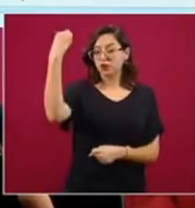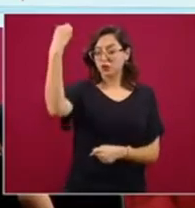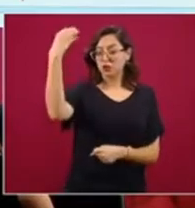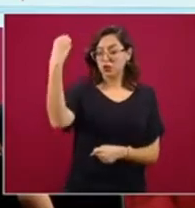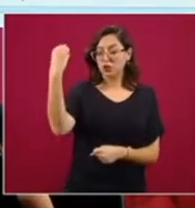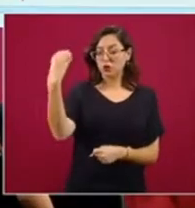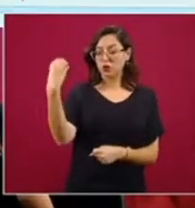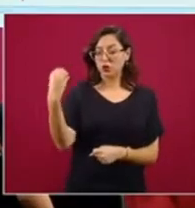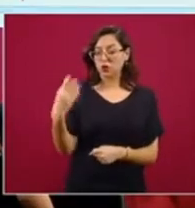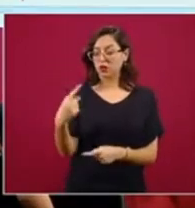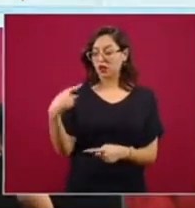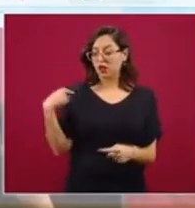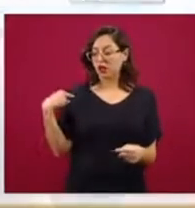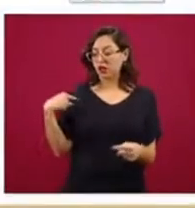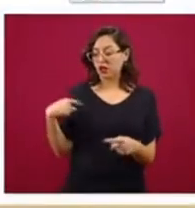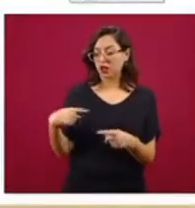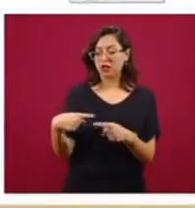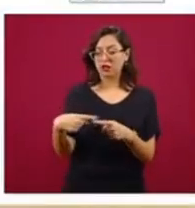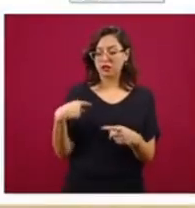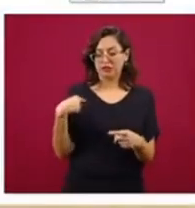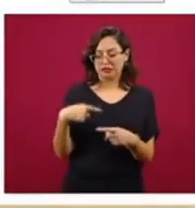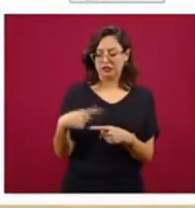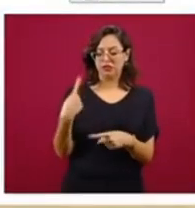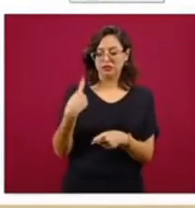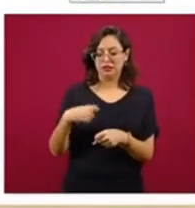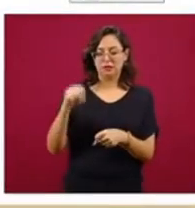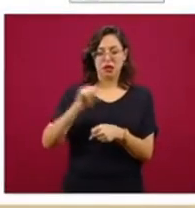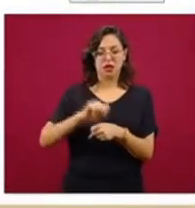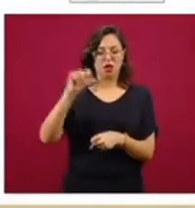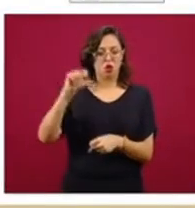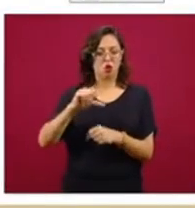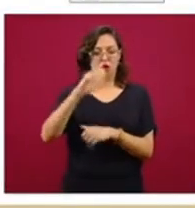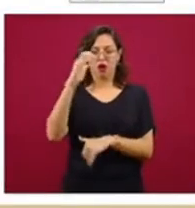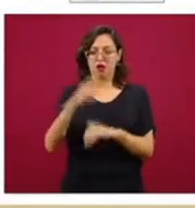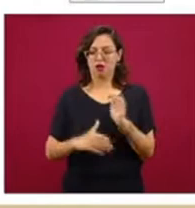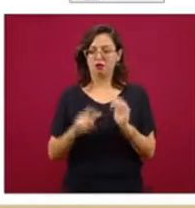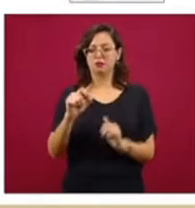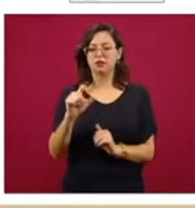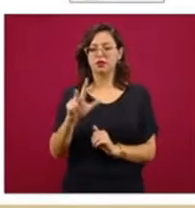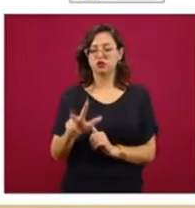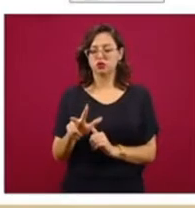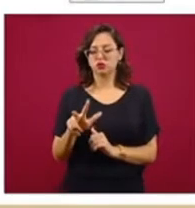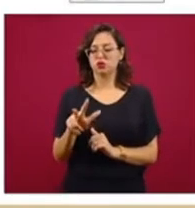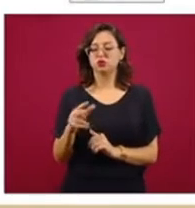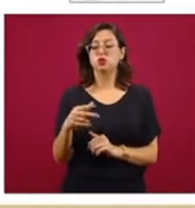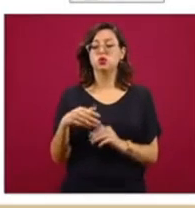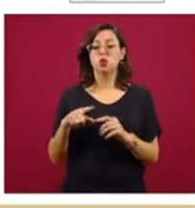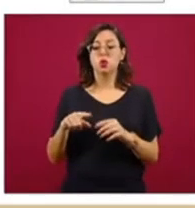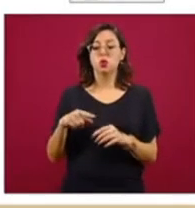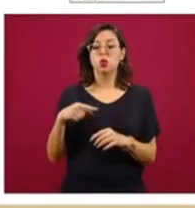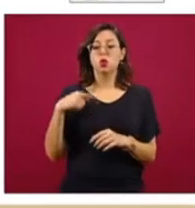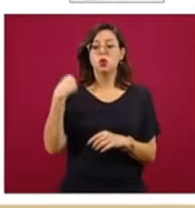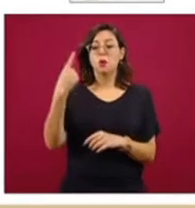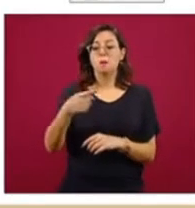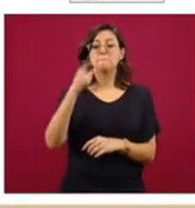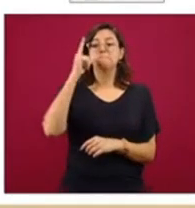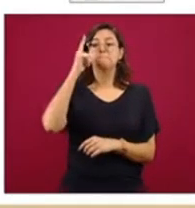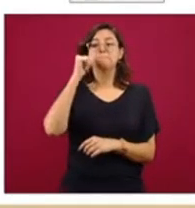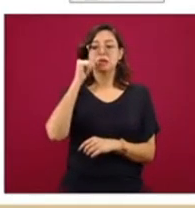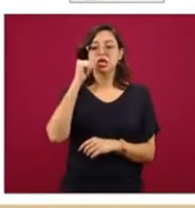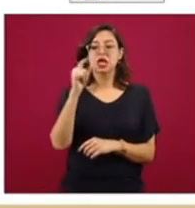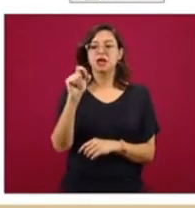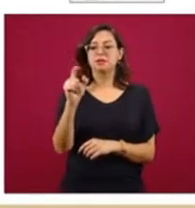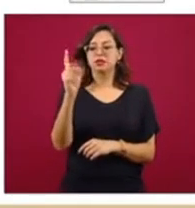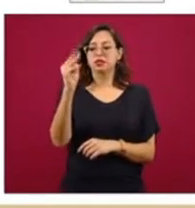evaluó durante la semana que está terminando hoy, domingo 28, y empieza a surtir efecto